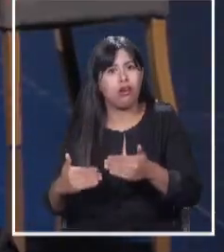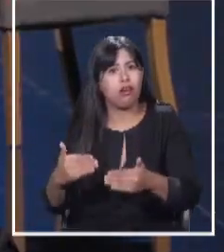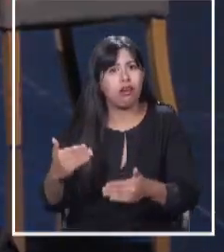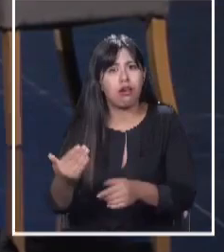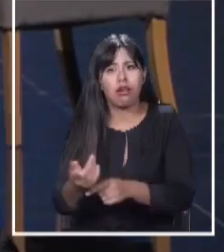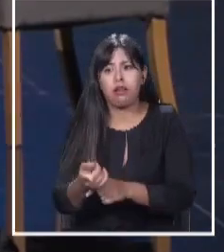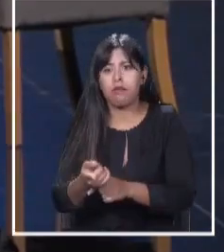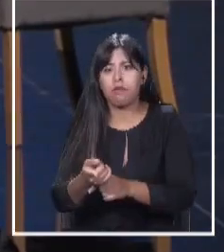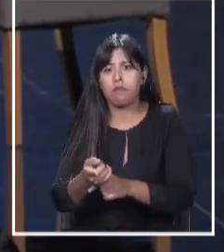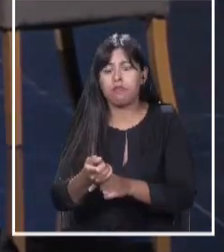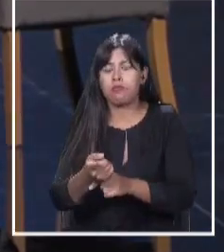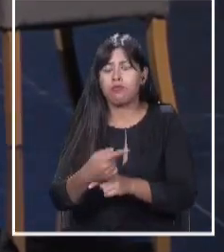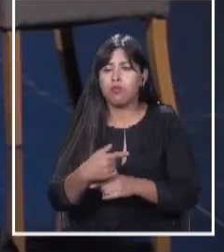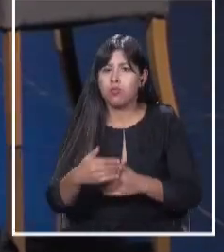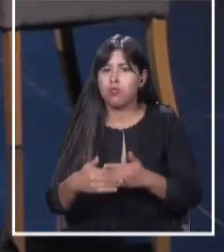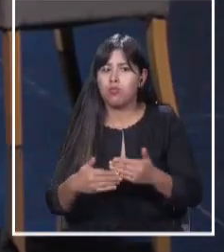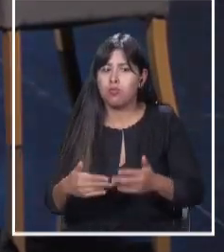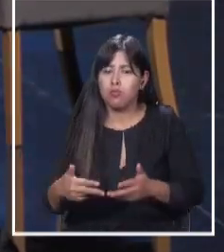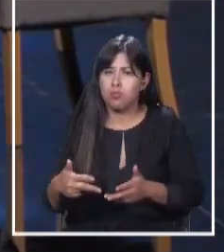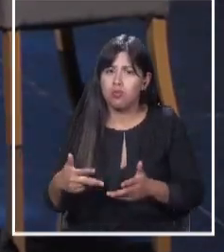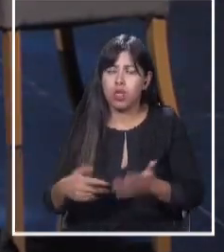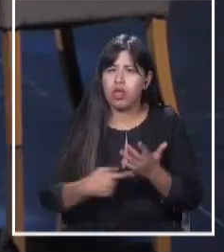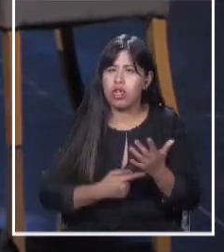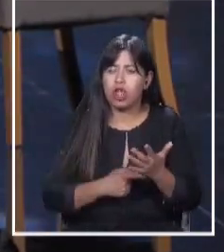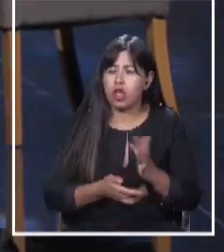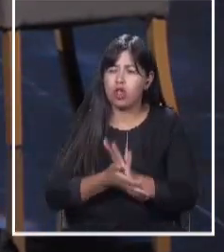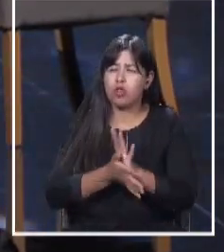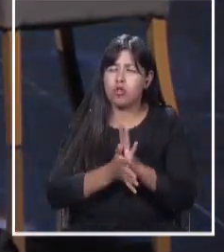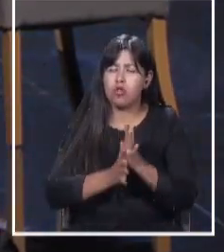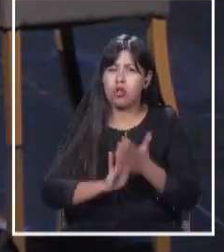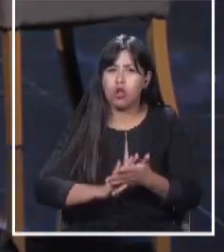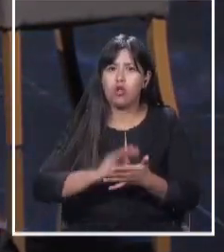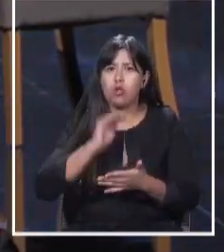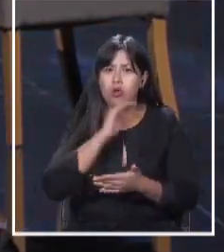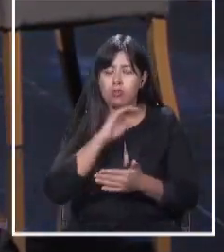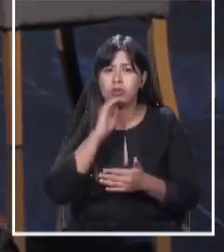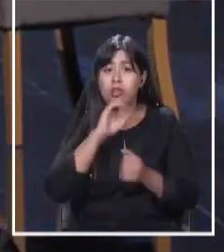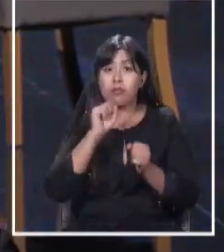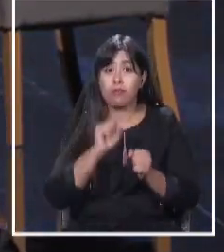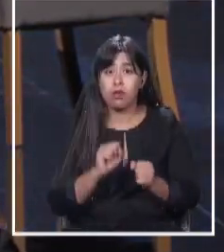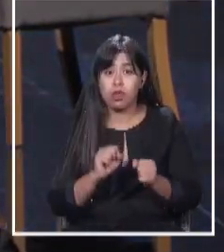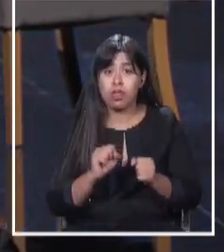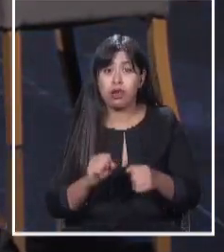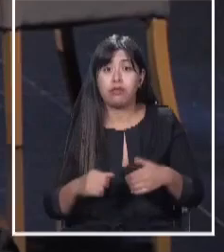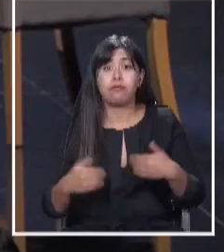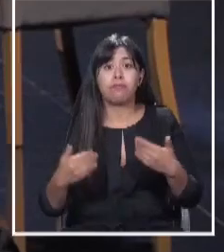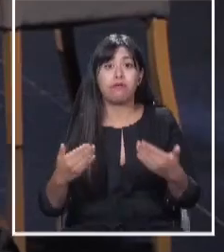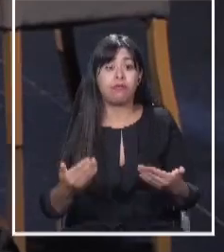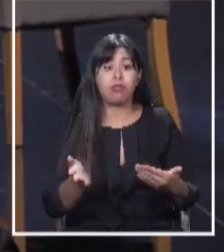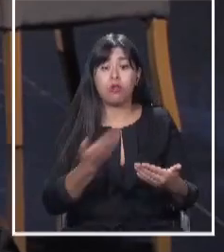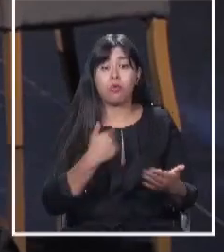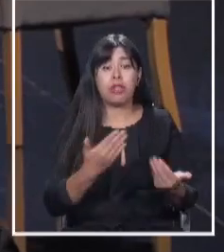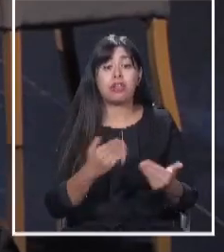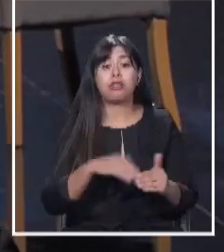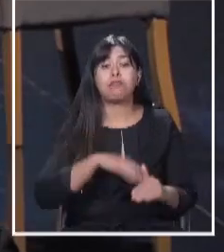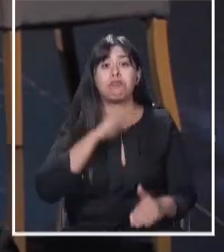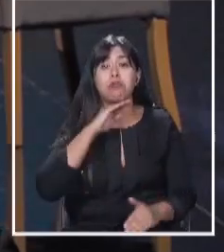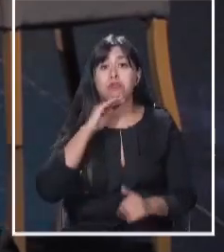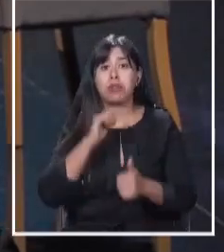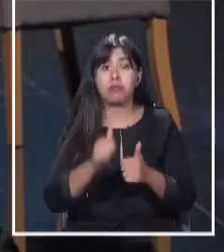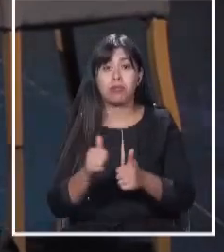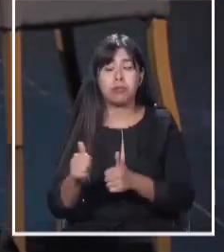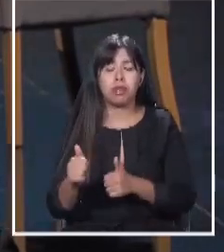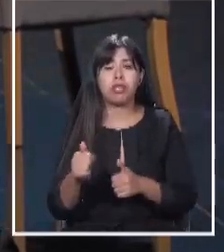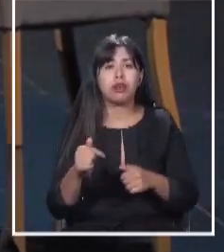a pasos muy forzados, usamos toda la tecnología posible en la medida de lo posible para tener nuestras necesidades cubiertas y